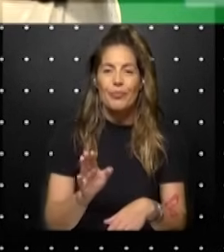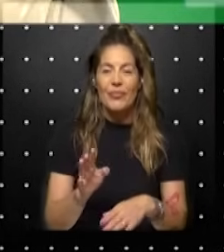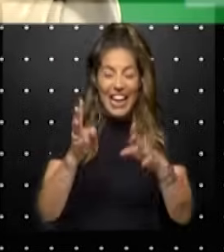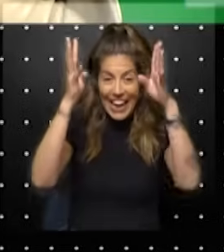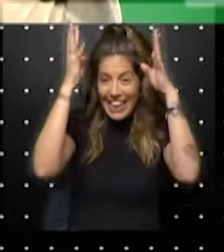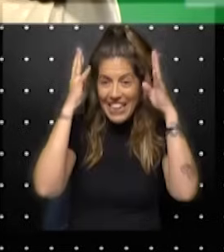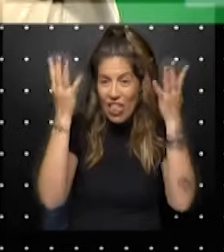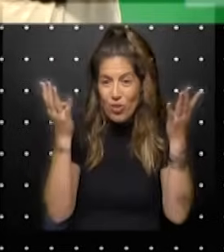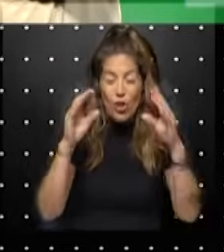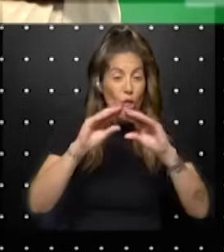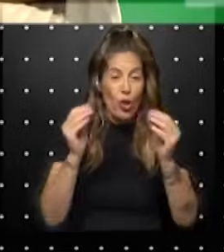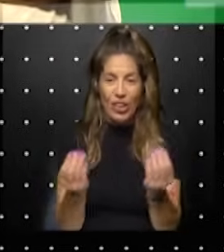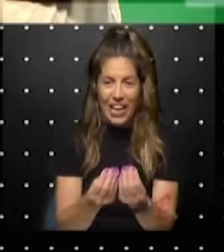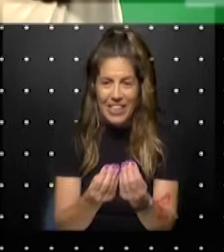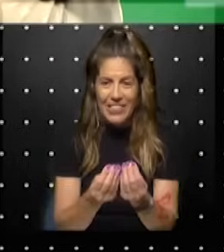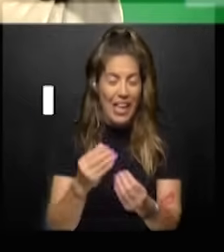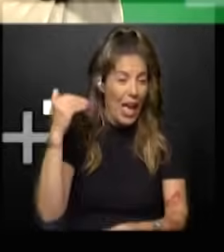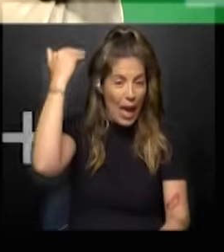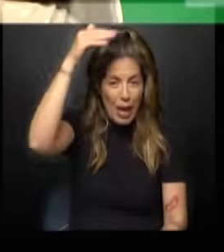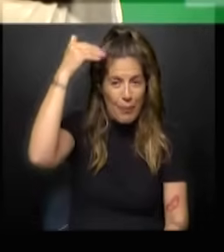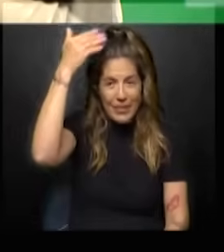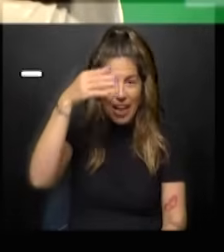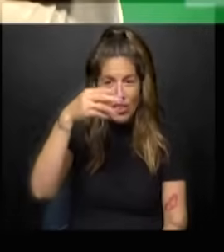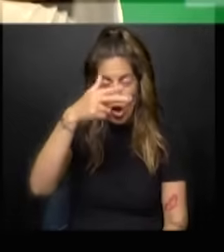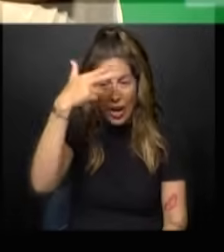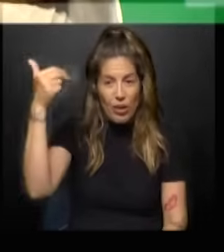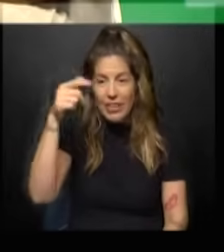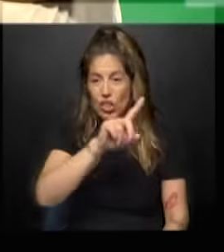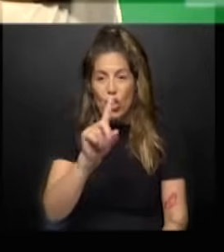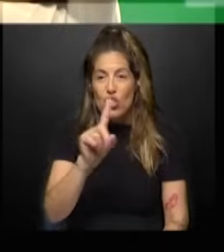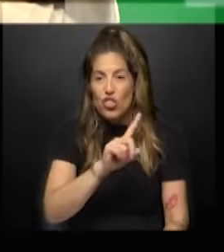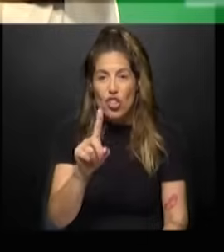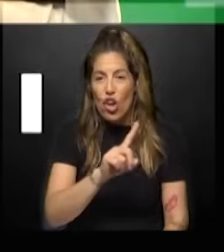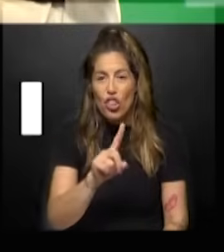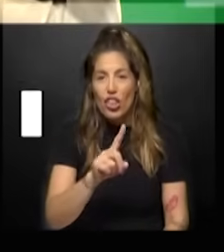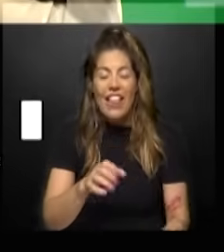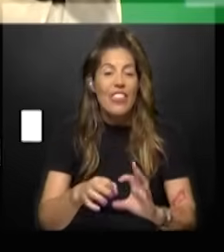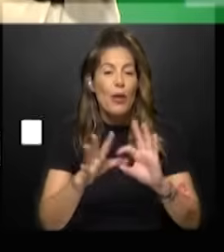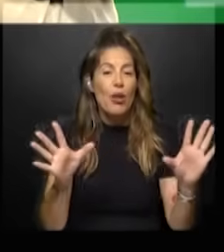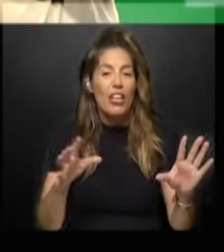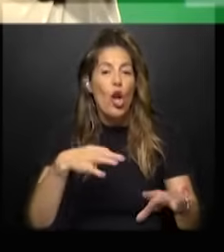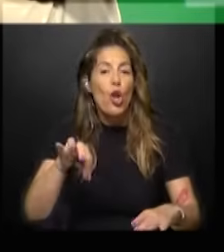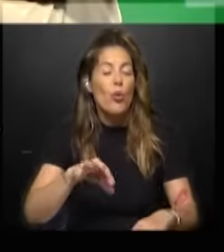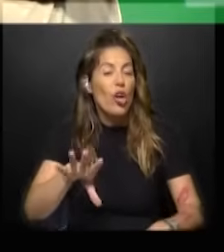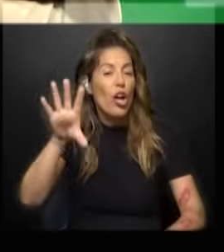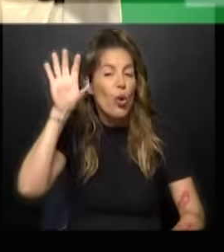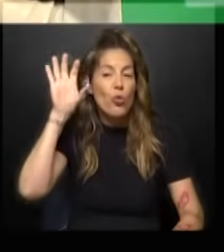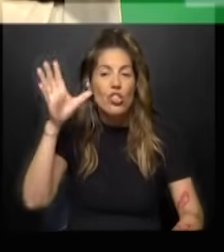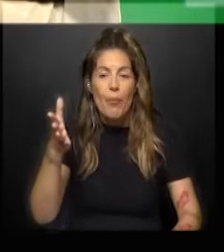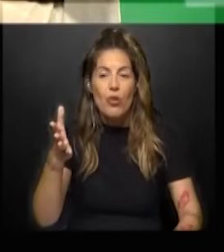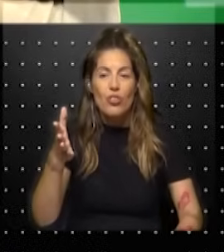reinados absolutos. Los Emiratos, Arabia Saudita, no son países democráticos, son países donde lo único que escuchamos es